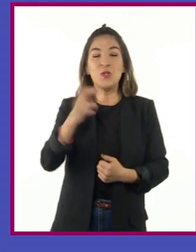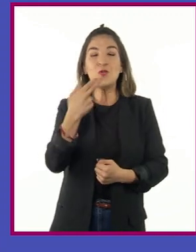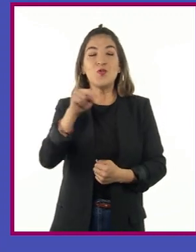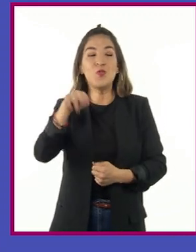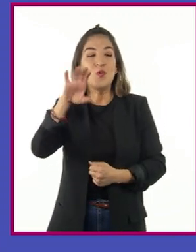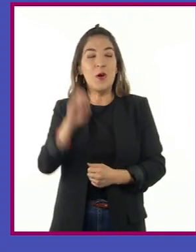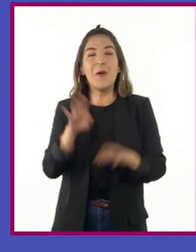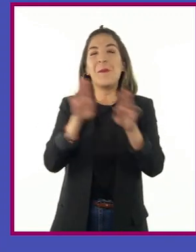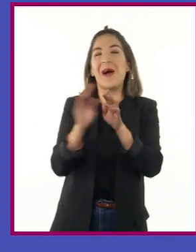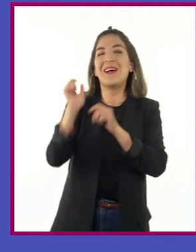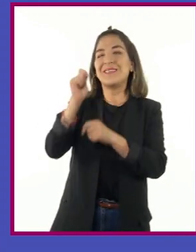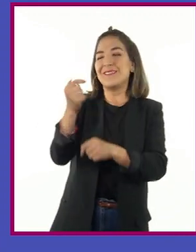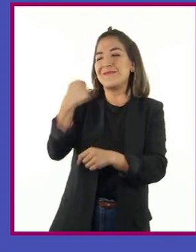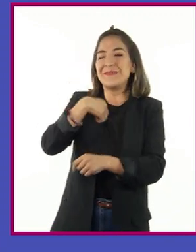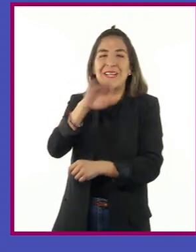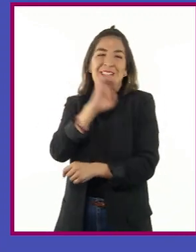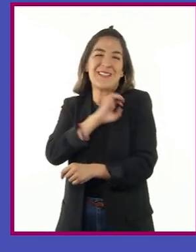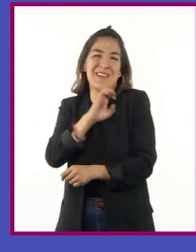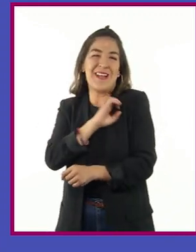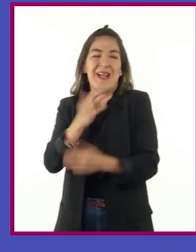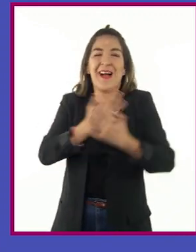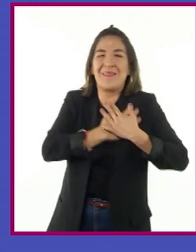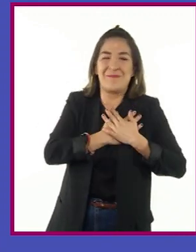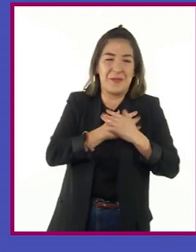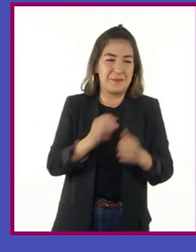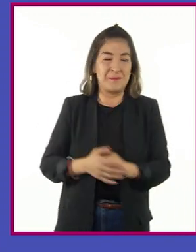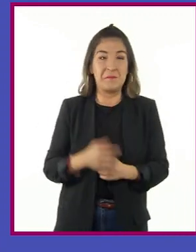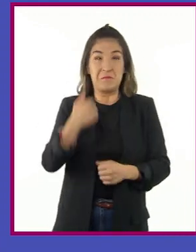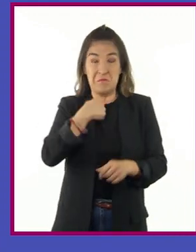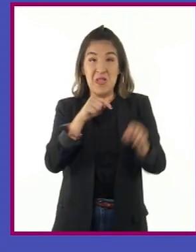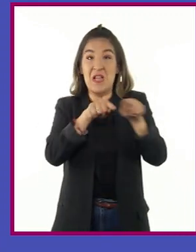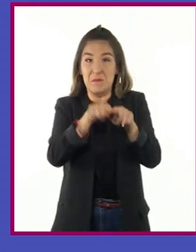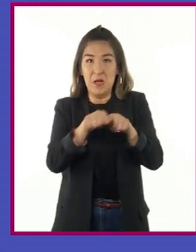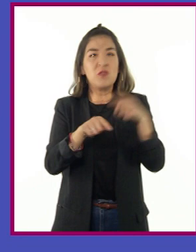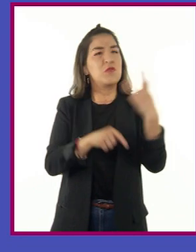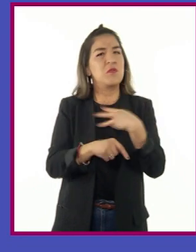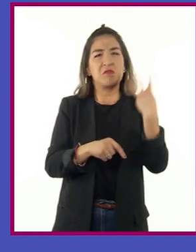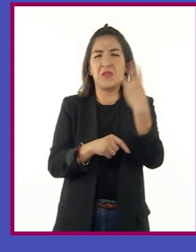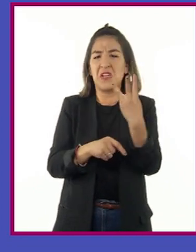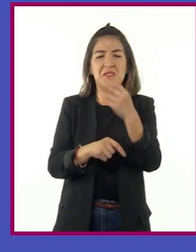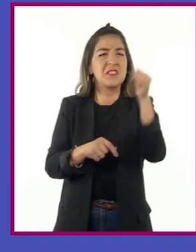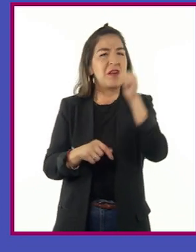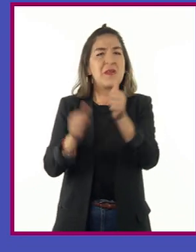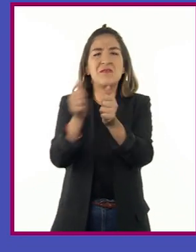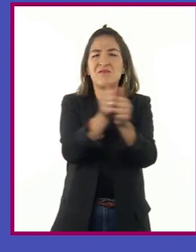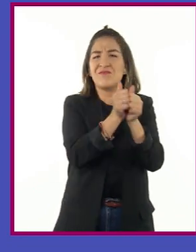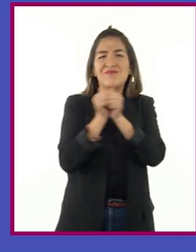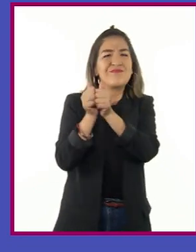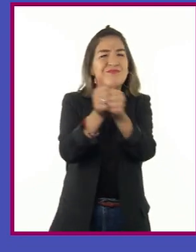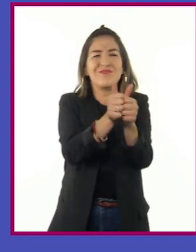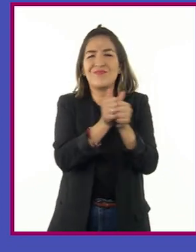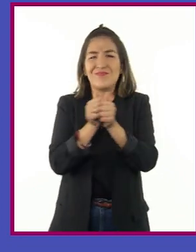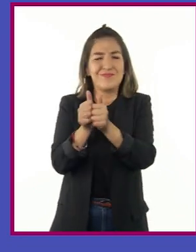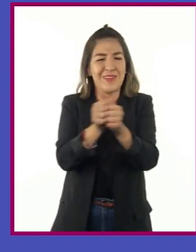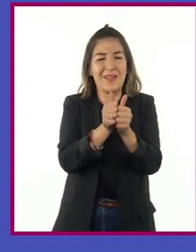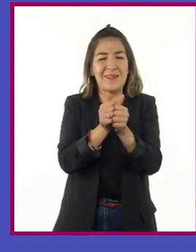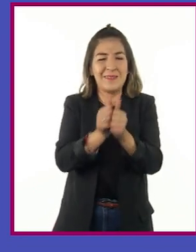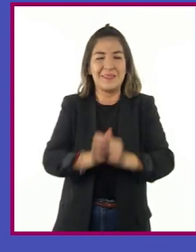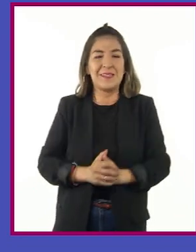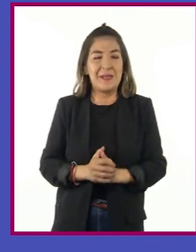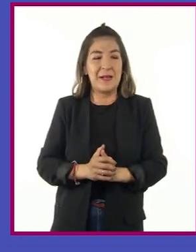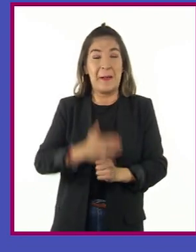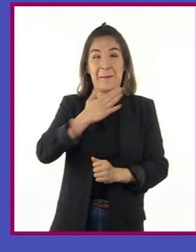privilegiado de su amor. Siempre mis hermanos y yo fuimos así como los tres mosqueteros.